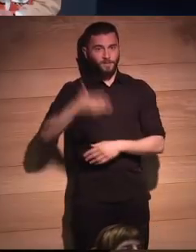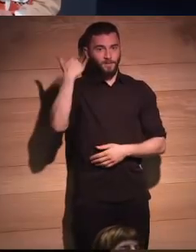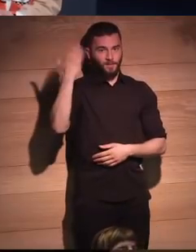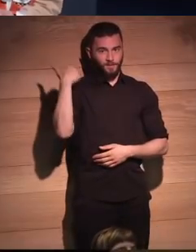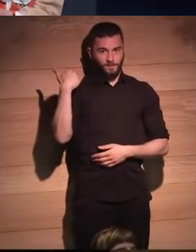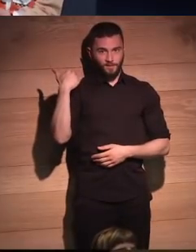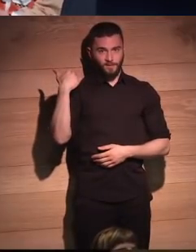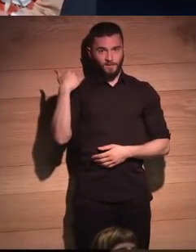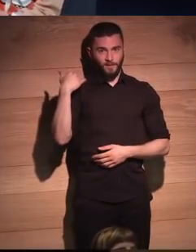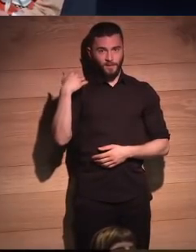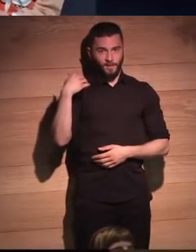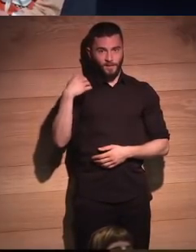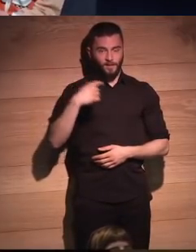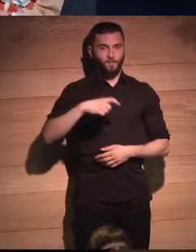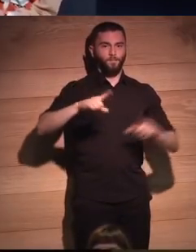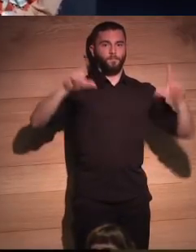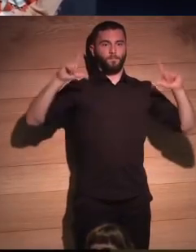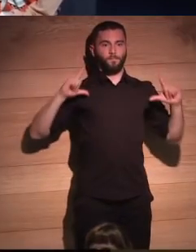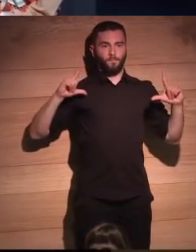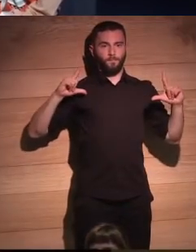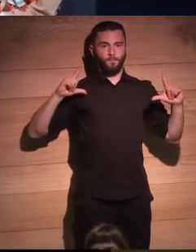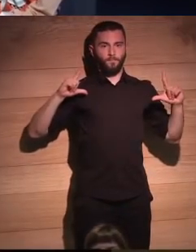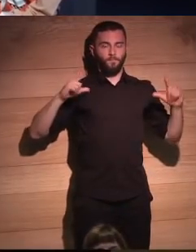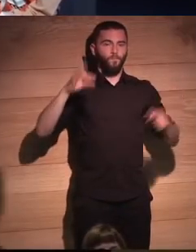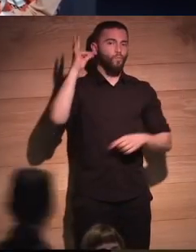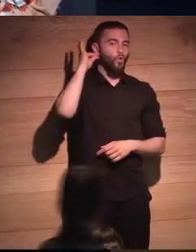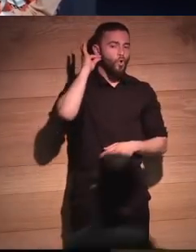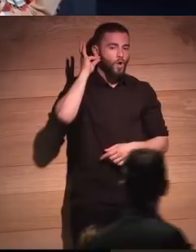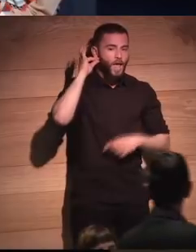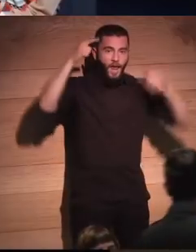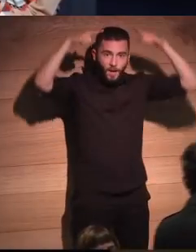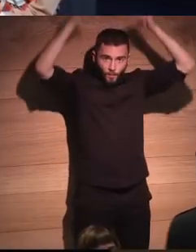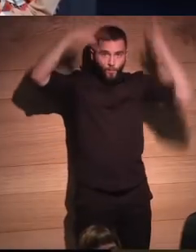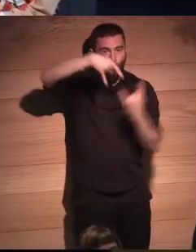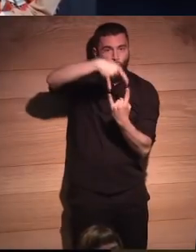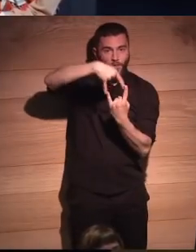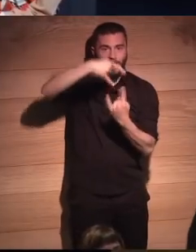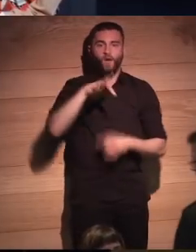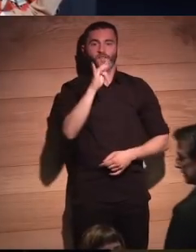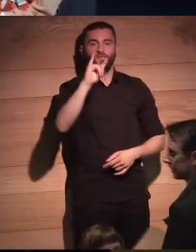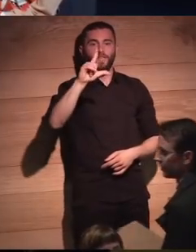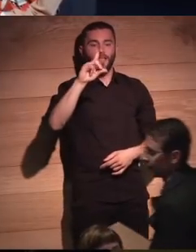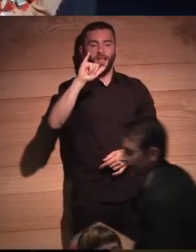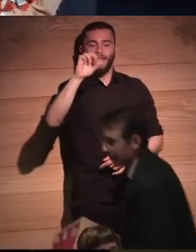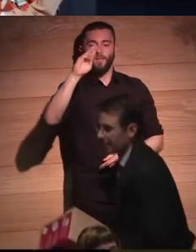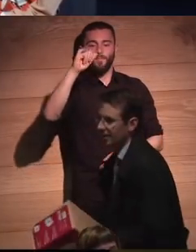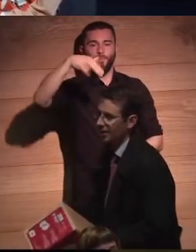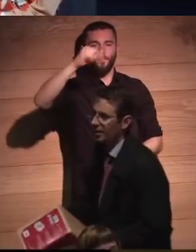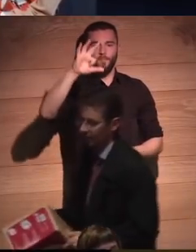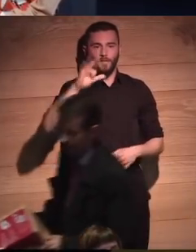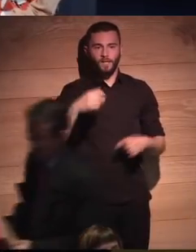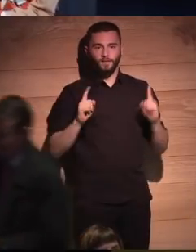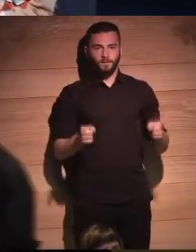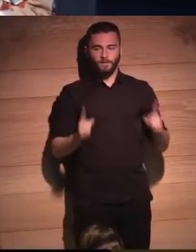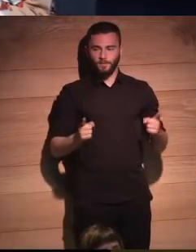personaje, películas mexicanas de una mujer murciélago. Y filipinas. Y filipinas. Tú vas a estar un poco pendiente de tu espalda